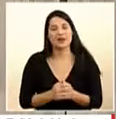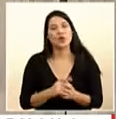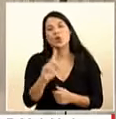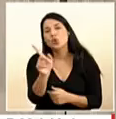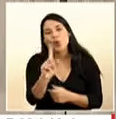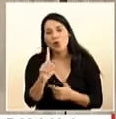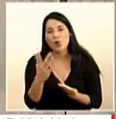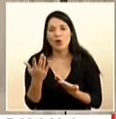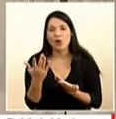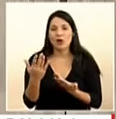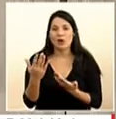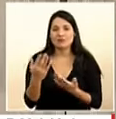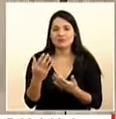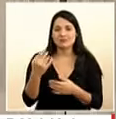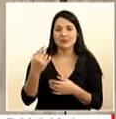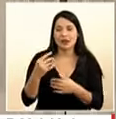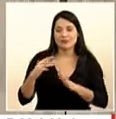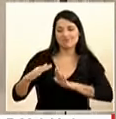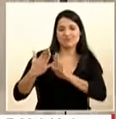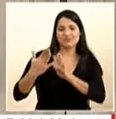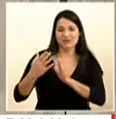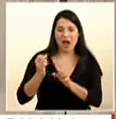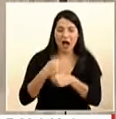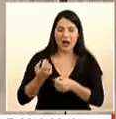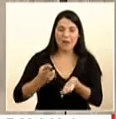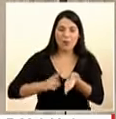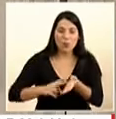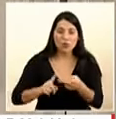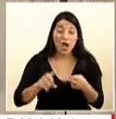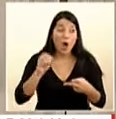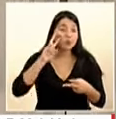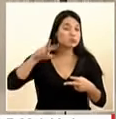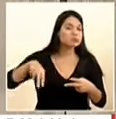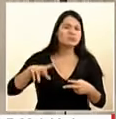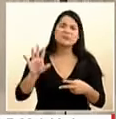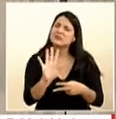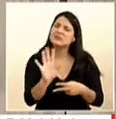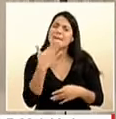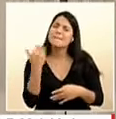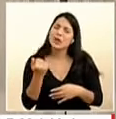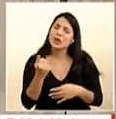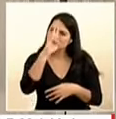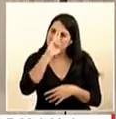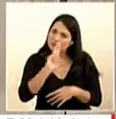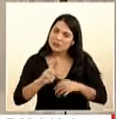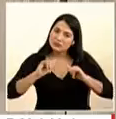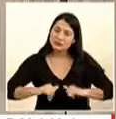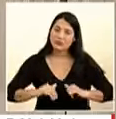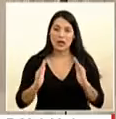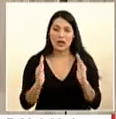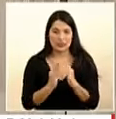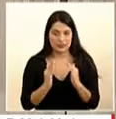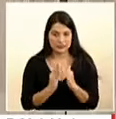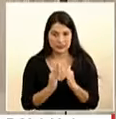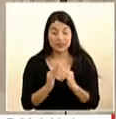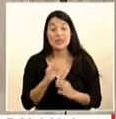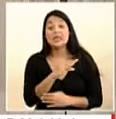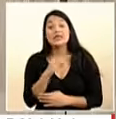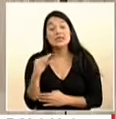multa y en vez de no acatar las disposiciones por lo mejor es acatar las disposiciones y para los casos